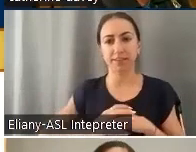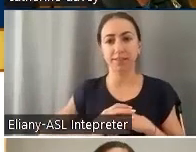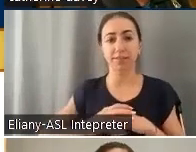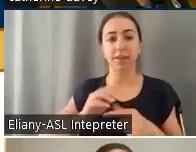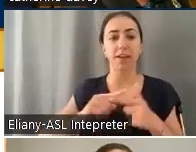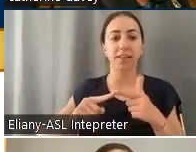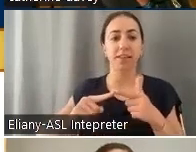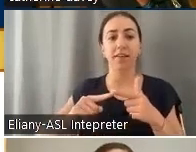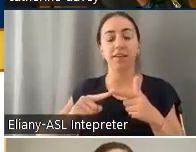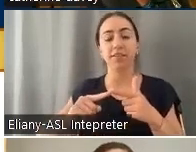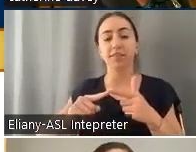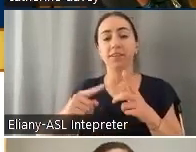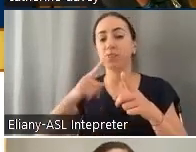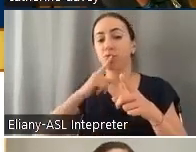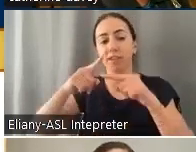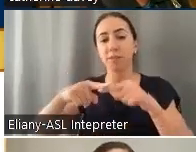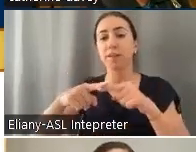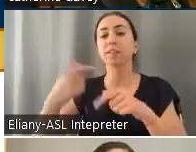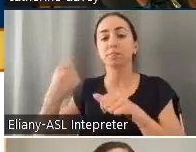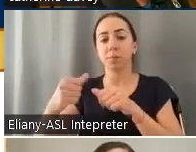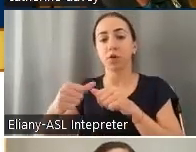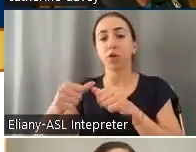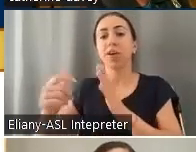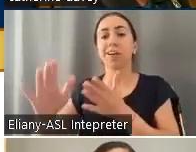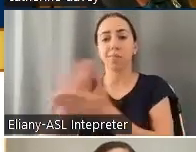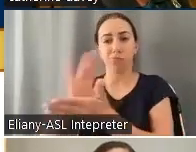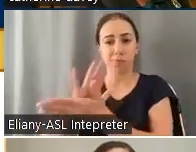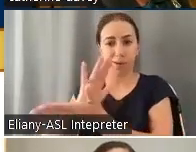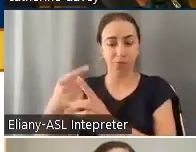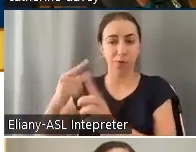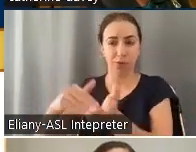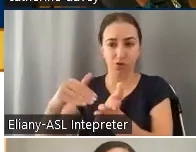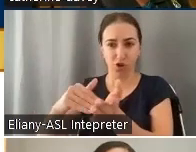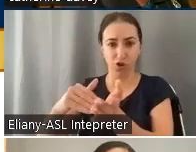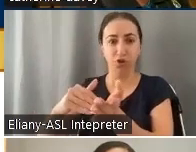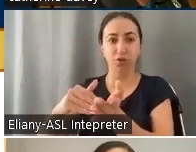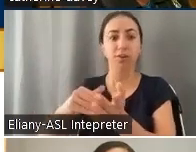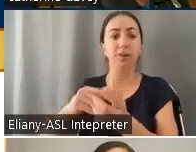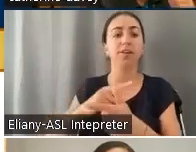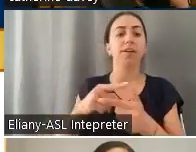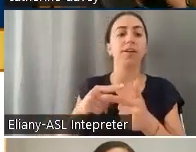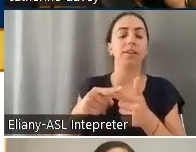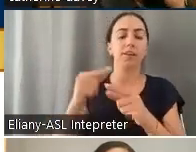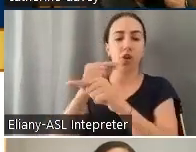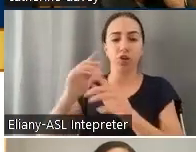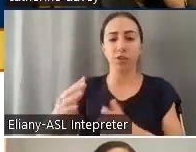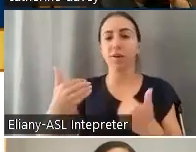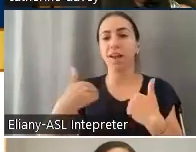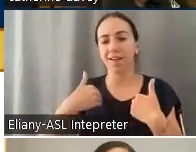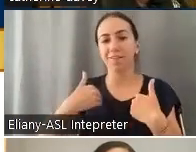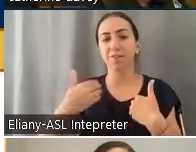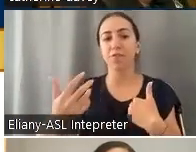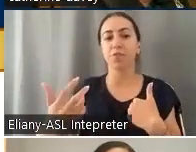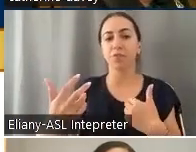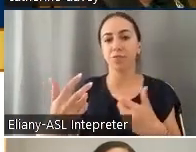tutela o guardianship puede ser extremadamente caro. La incapacidad es llevada a cabo por una carta médica. Incapacidad